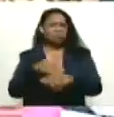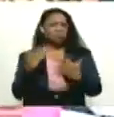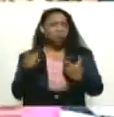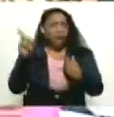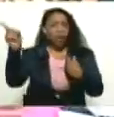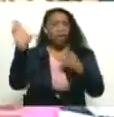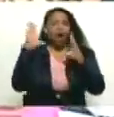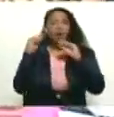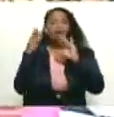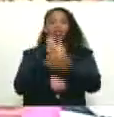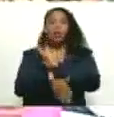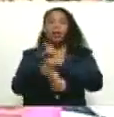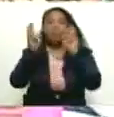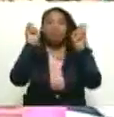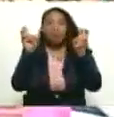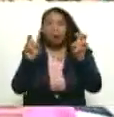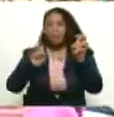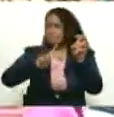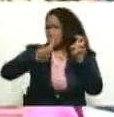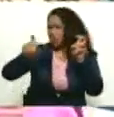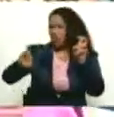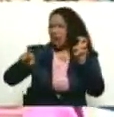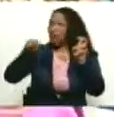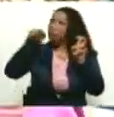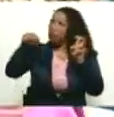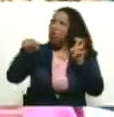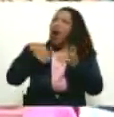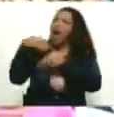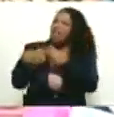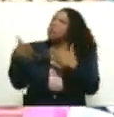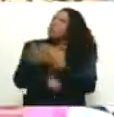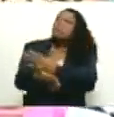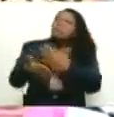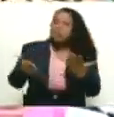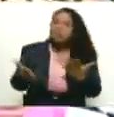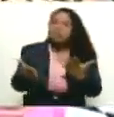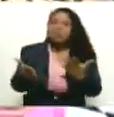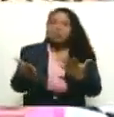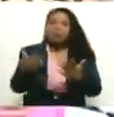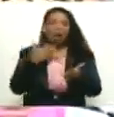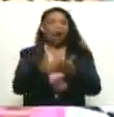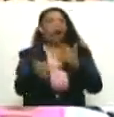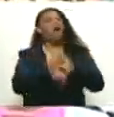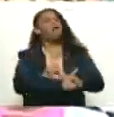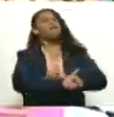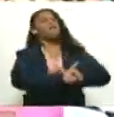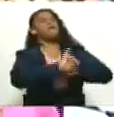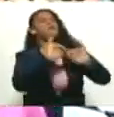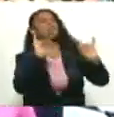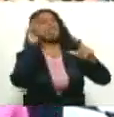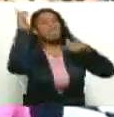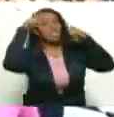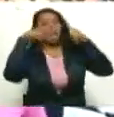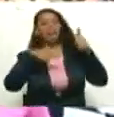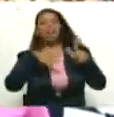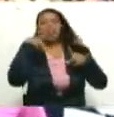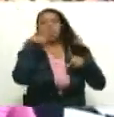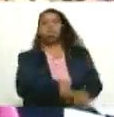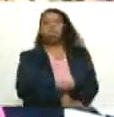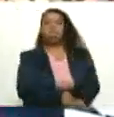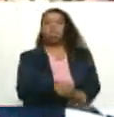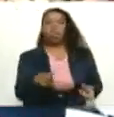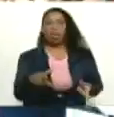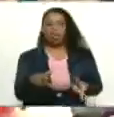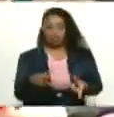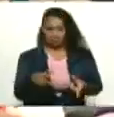hablan y les preguntan, ajá, ¿qué va a hacer usted? Vamos a acabar con el chavismo. Van a tener que acabar con